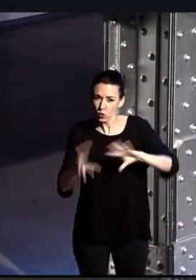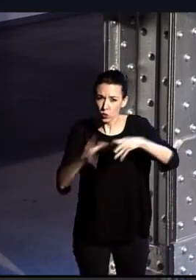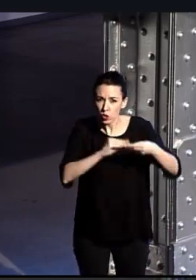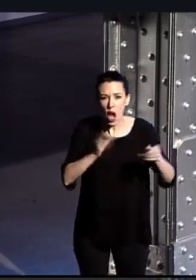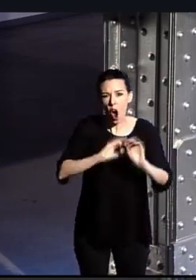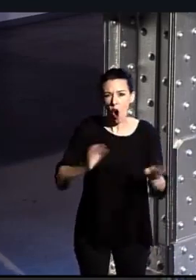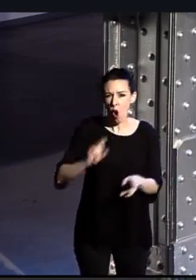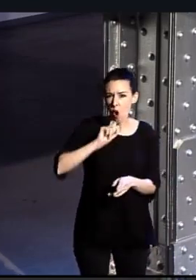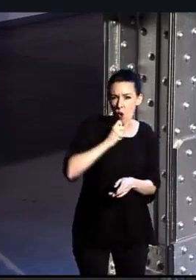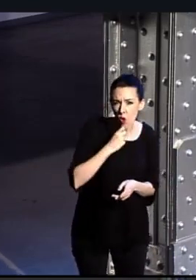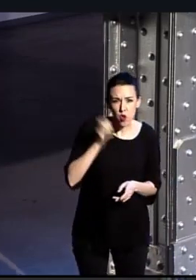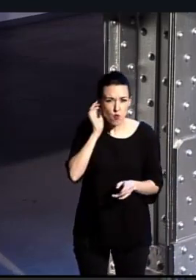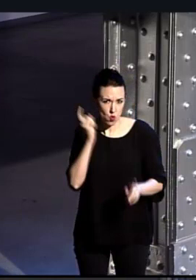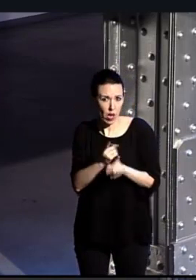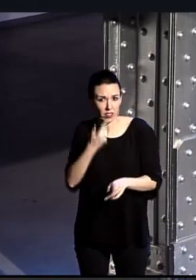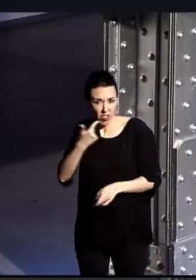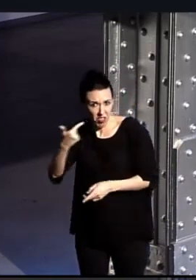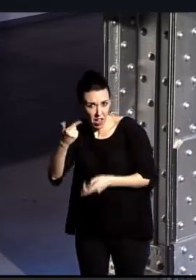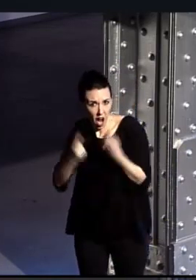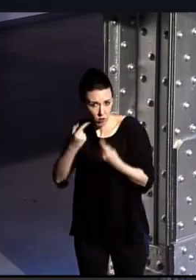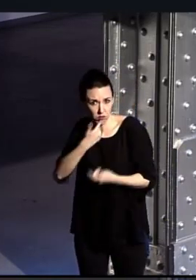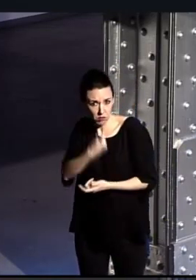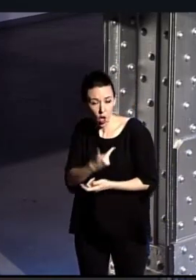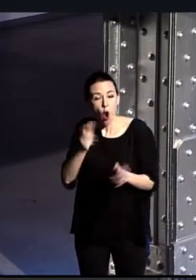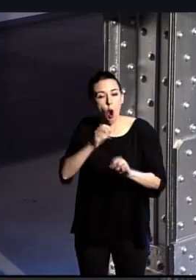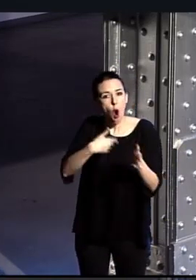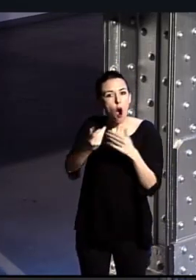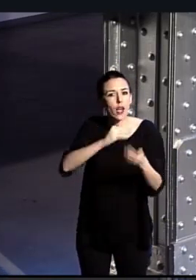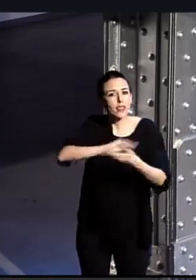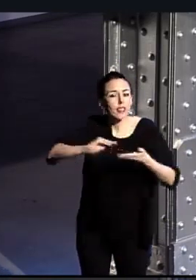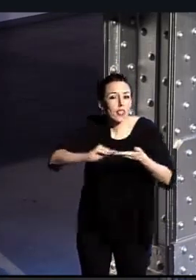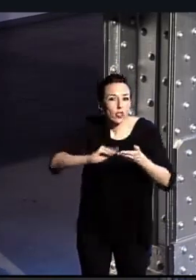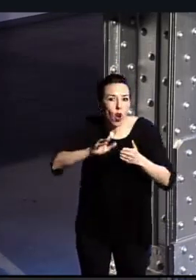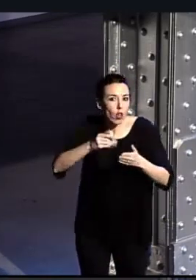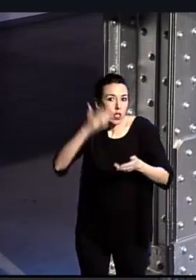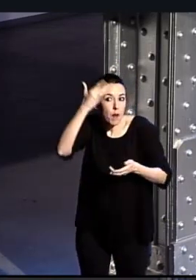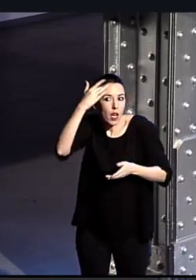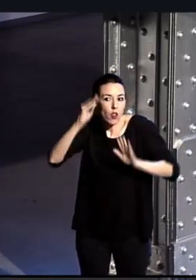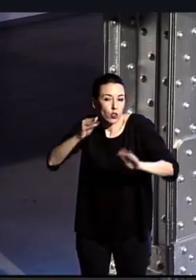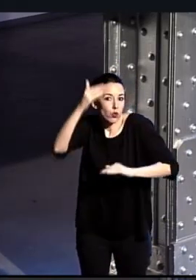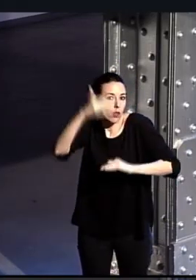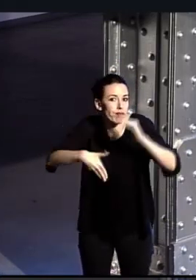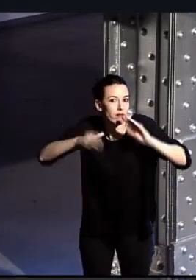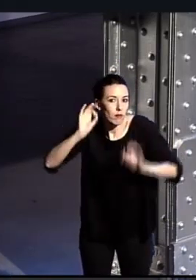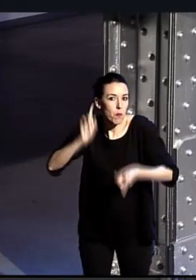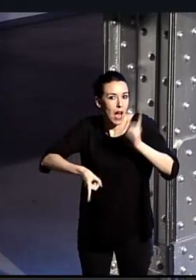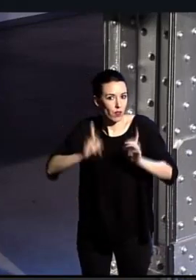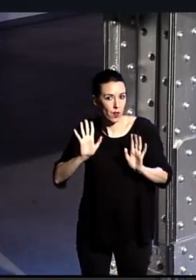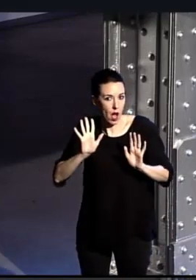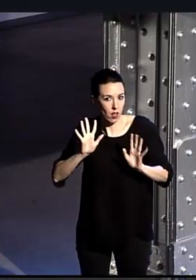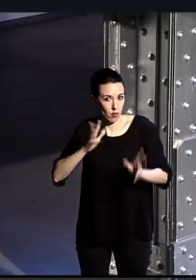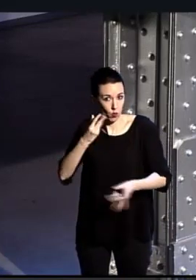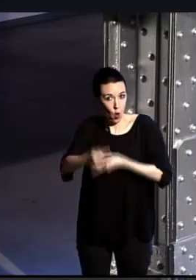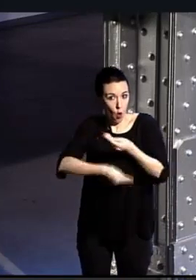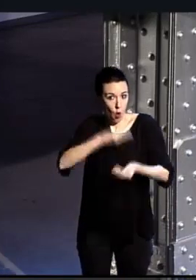un misógino, como se le ha acusado? ¿O era un escritor que llegaba hasta donde llegaba su imaginación y hasta donde llegaban los